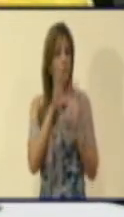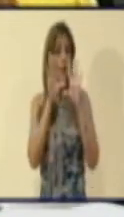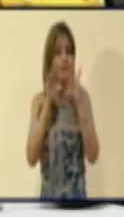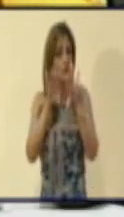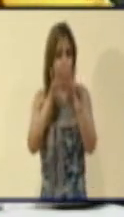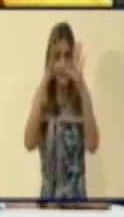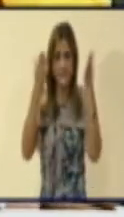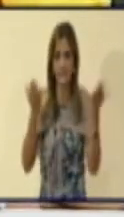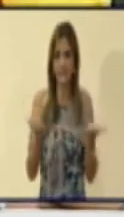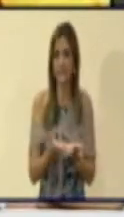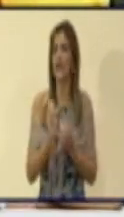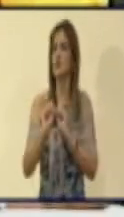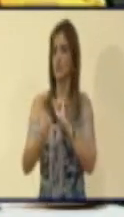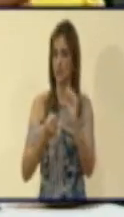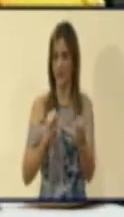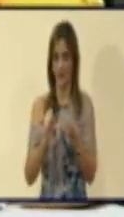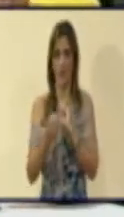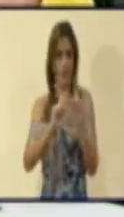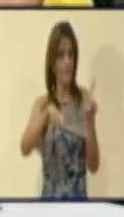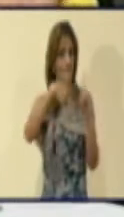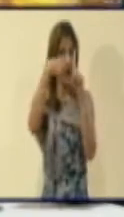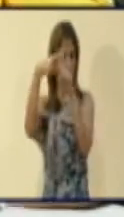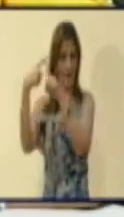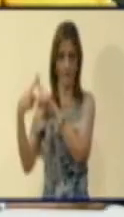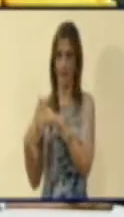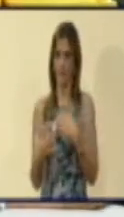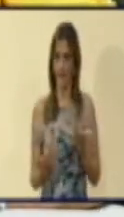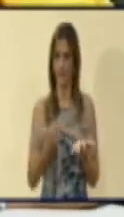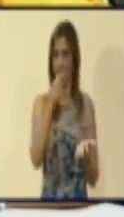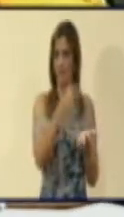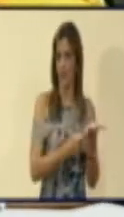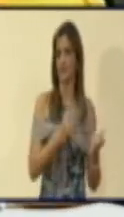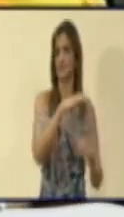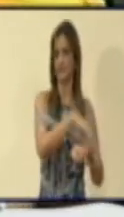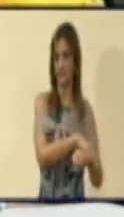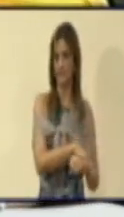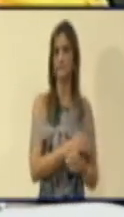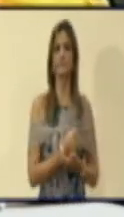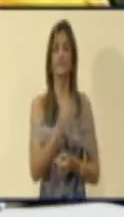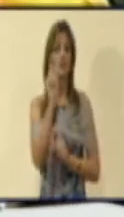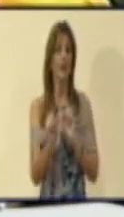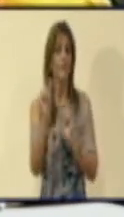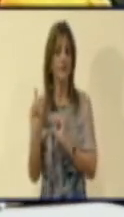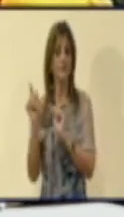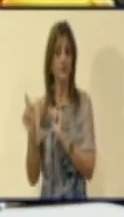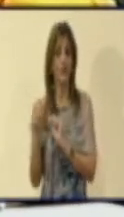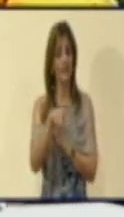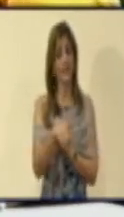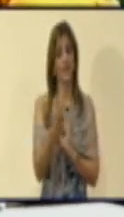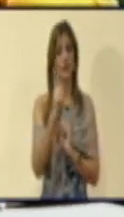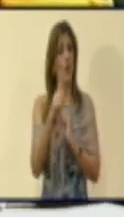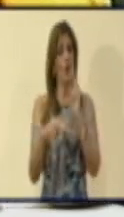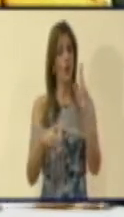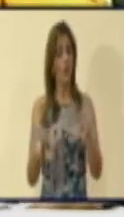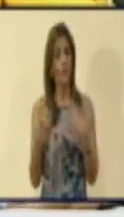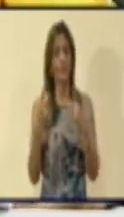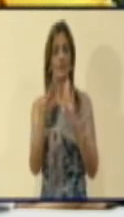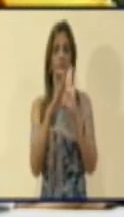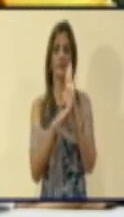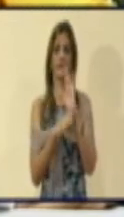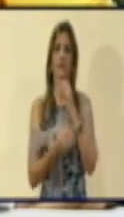que hay un rigor en las medidas de enfrentamiento que van desde la imposición de multas hasta la formulación de denuncias e imposición